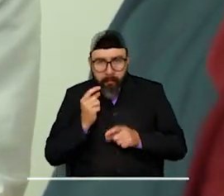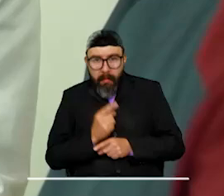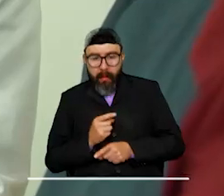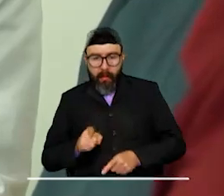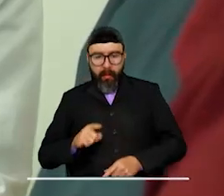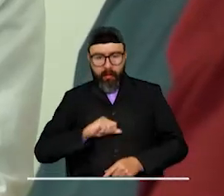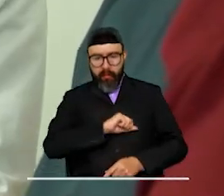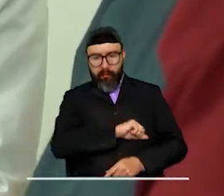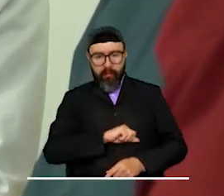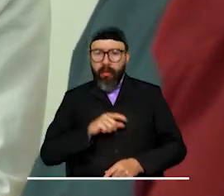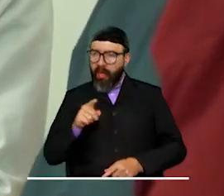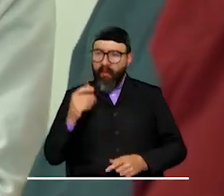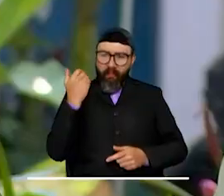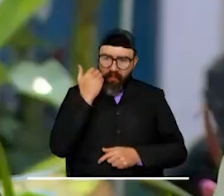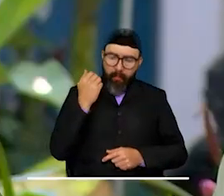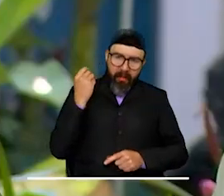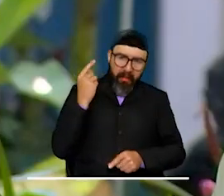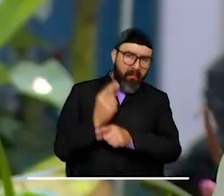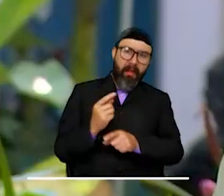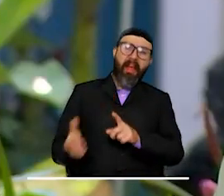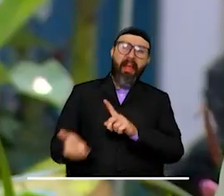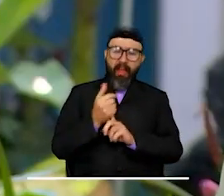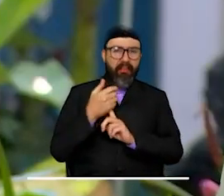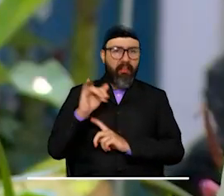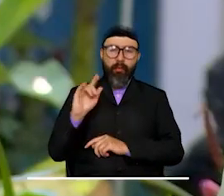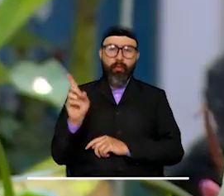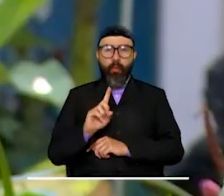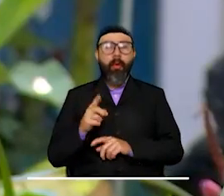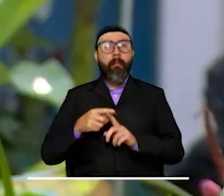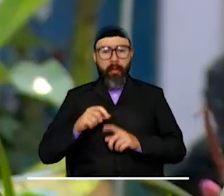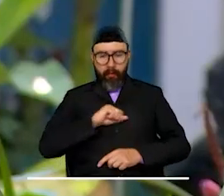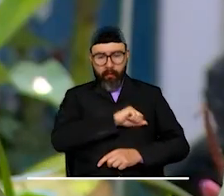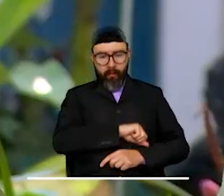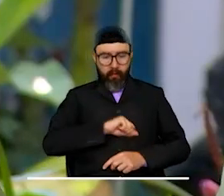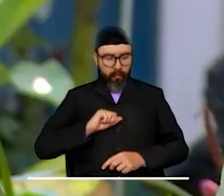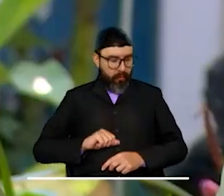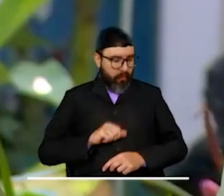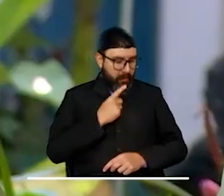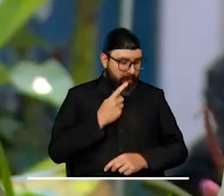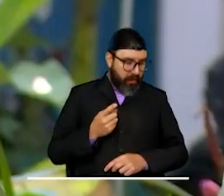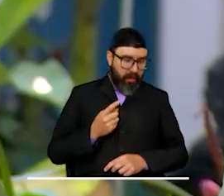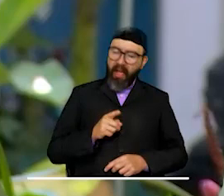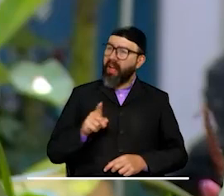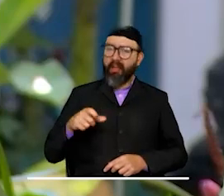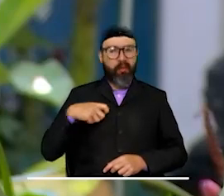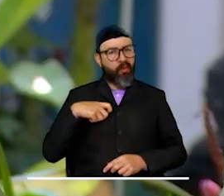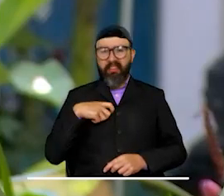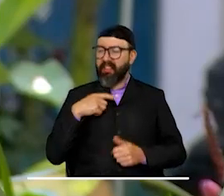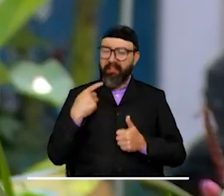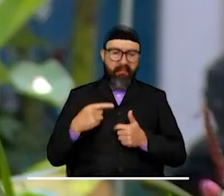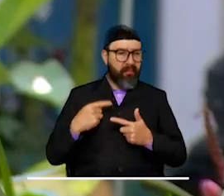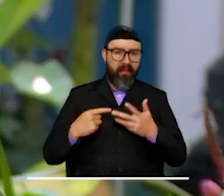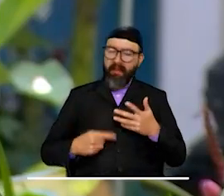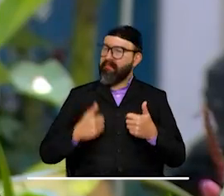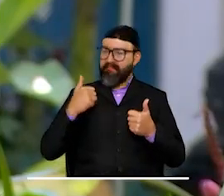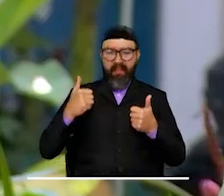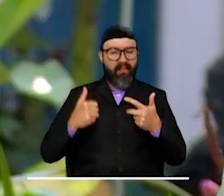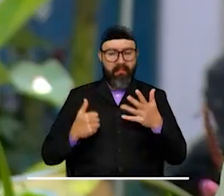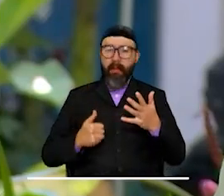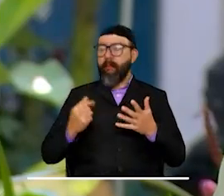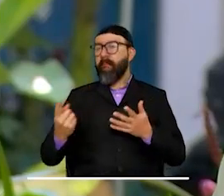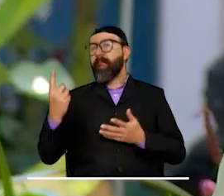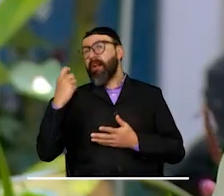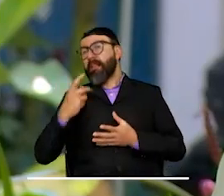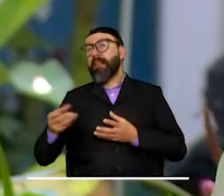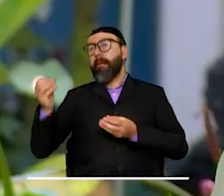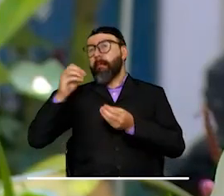la causa de la enfermedad, pero por lo menos le vamos a decir al paciente qué no tiene y qué queda por investigar con otros